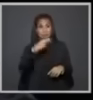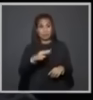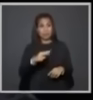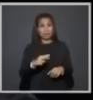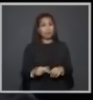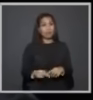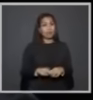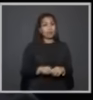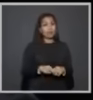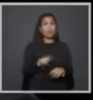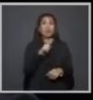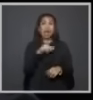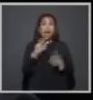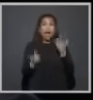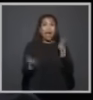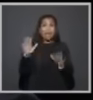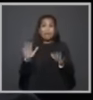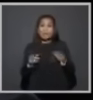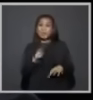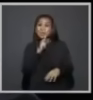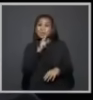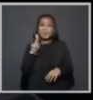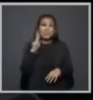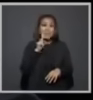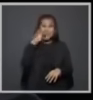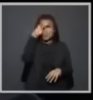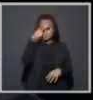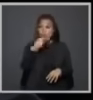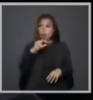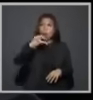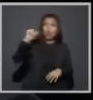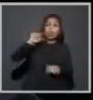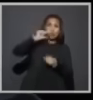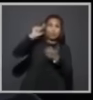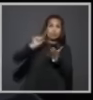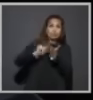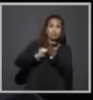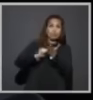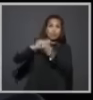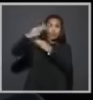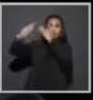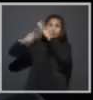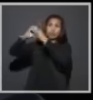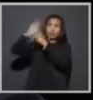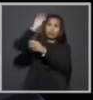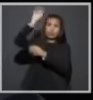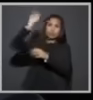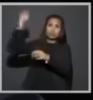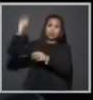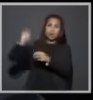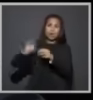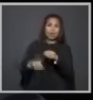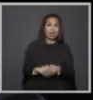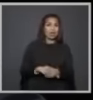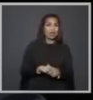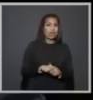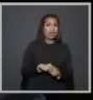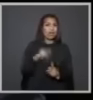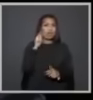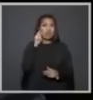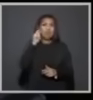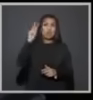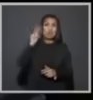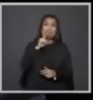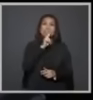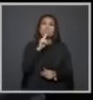desgraciadamente, las noticias que llegan de México a otras partes del mundo tienen que ver con violencia